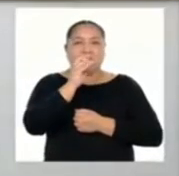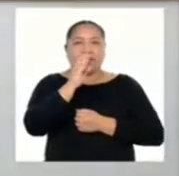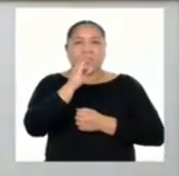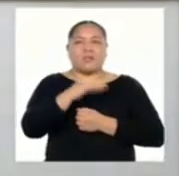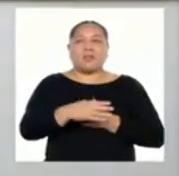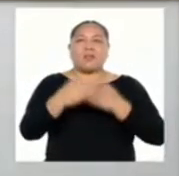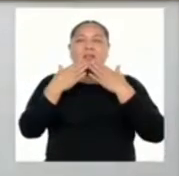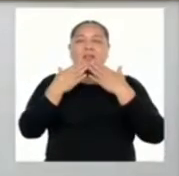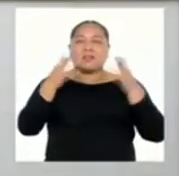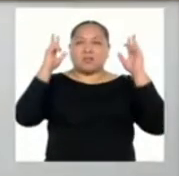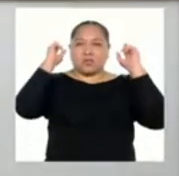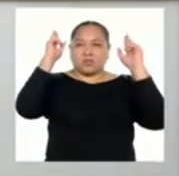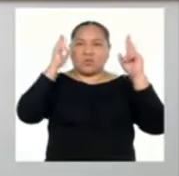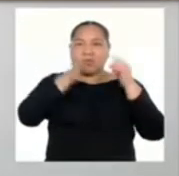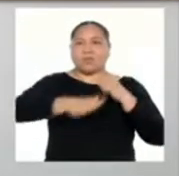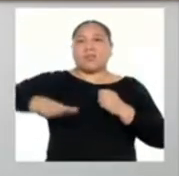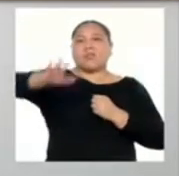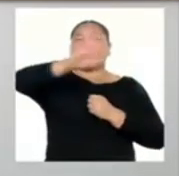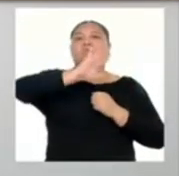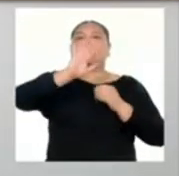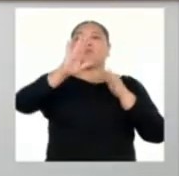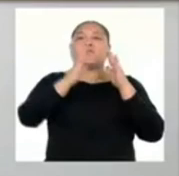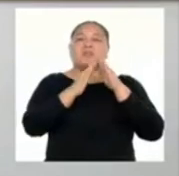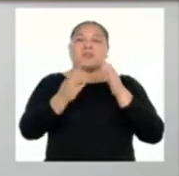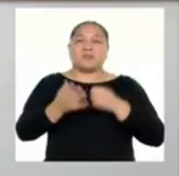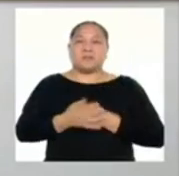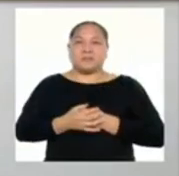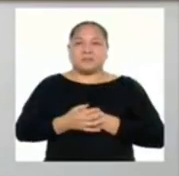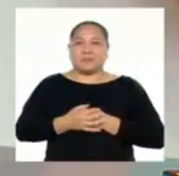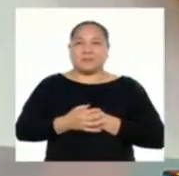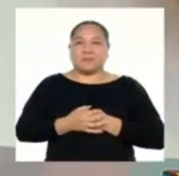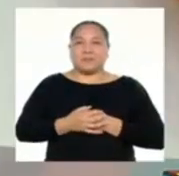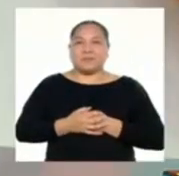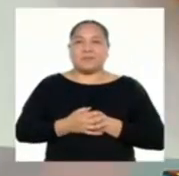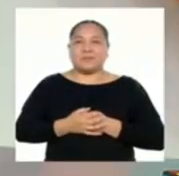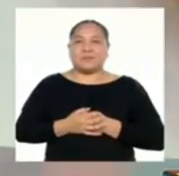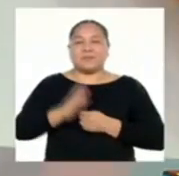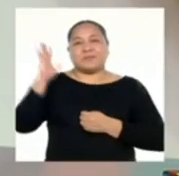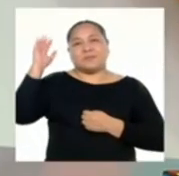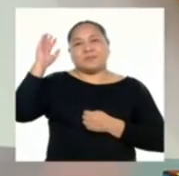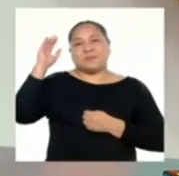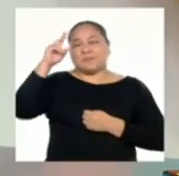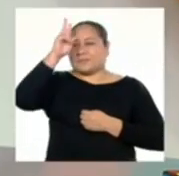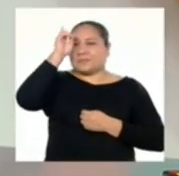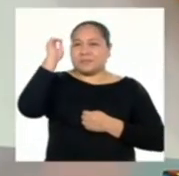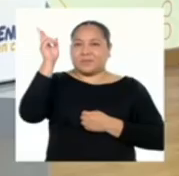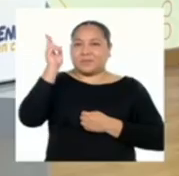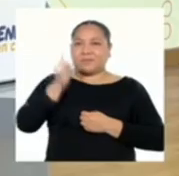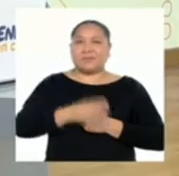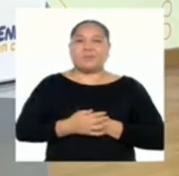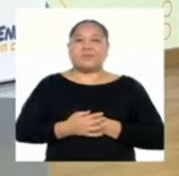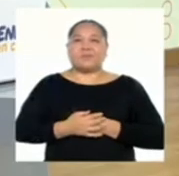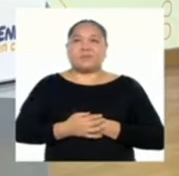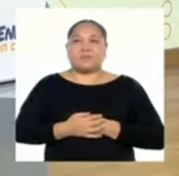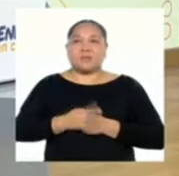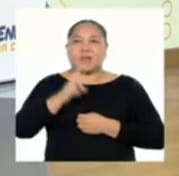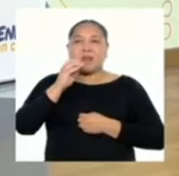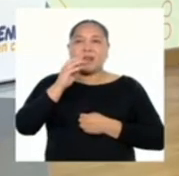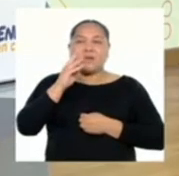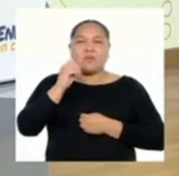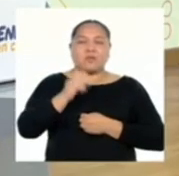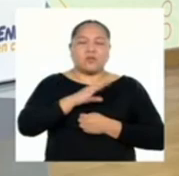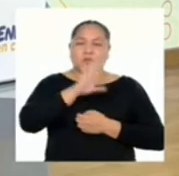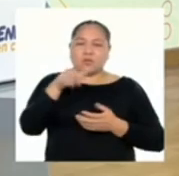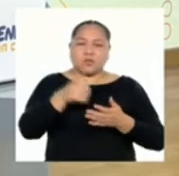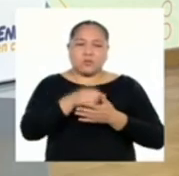Rebot. Mucha suerte a todas y todos en casa. Hasta pronto, profesora. Rebot,